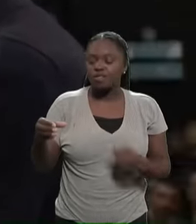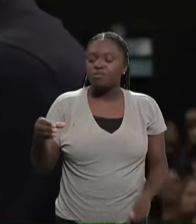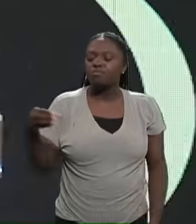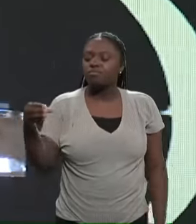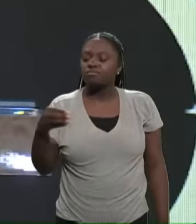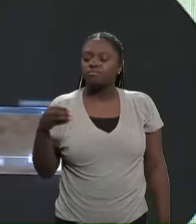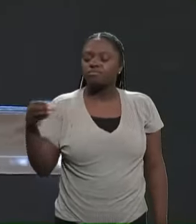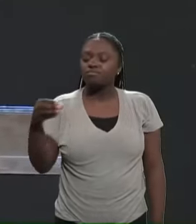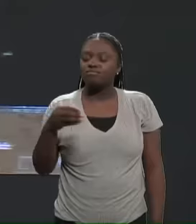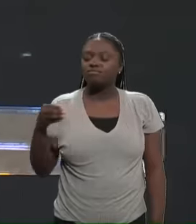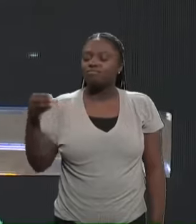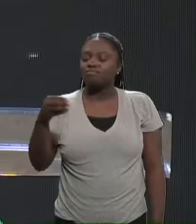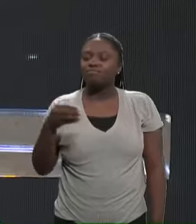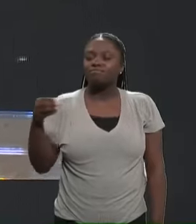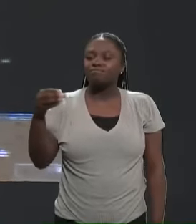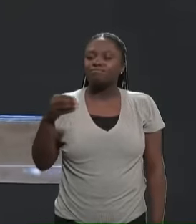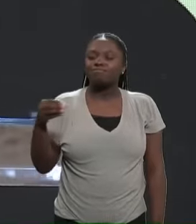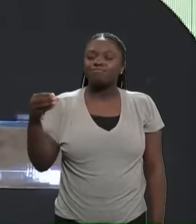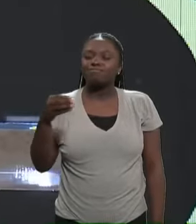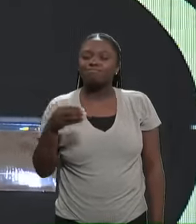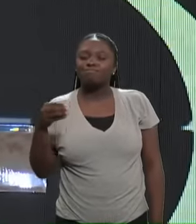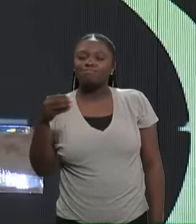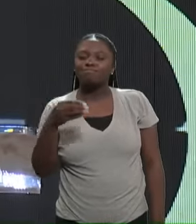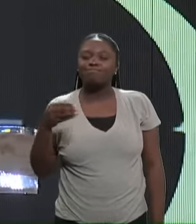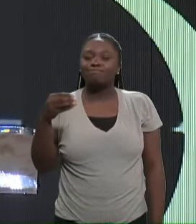Ahí comencé a mexer, comencé a mexer. Ahí yo abría un